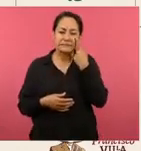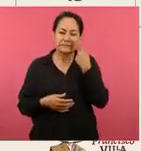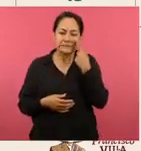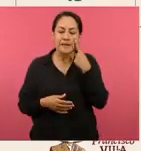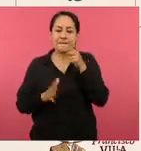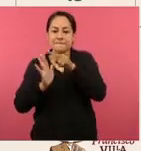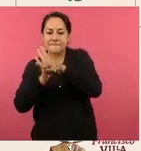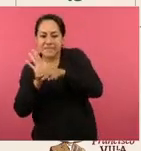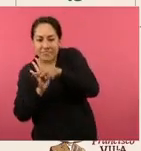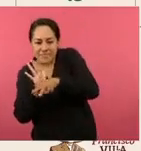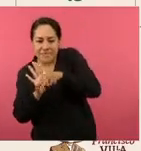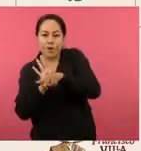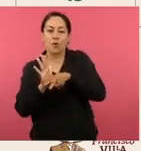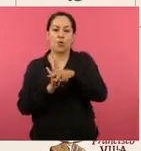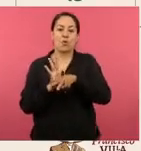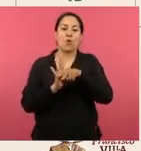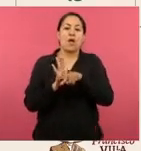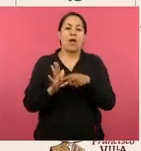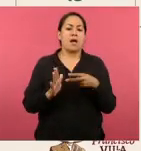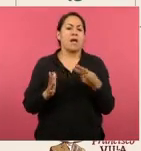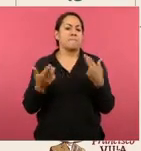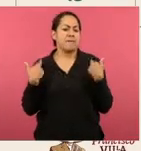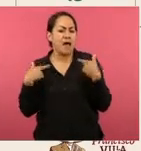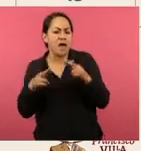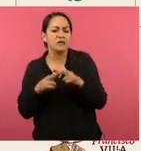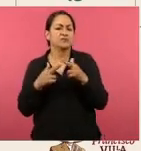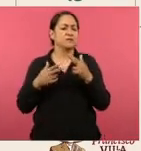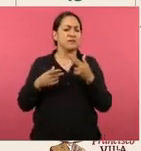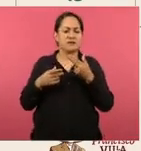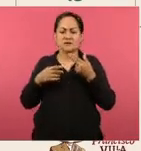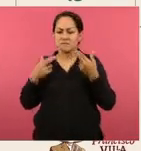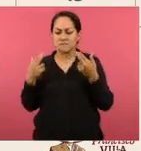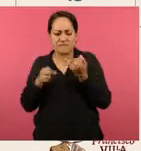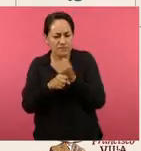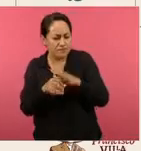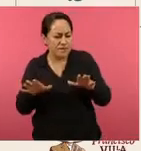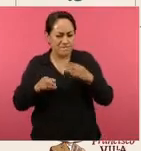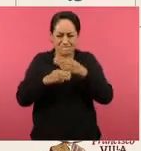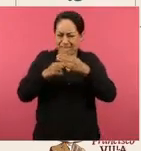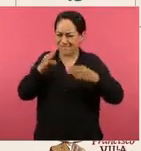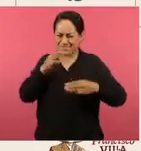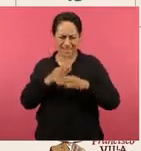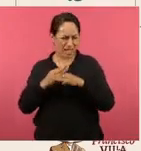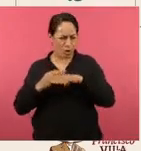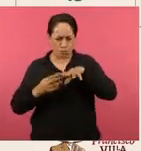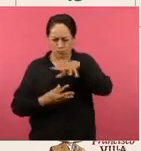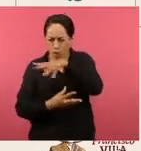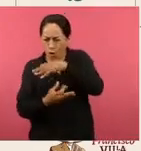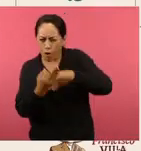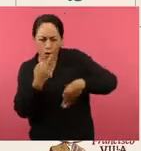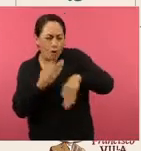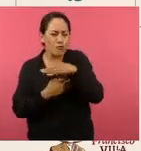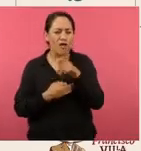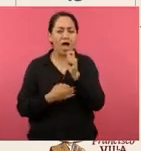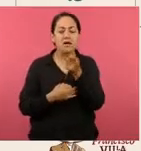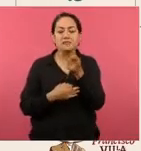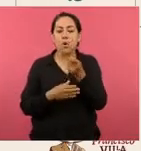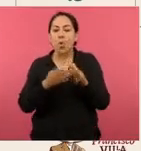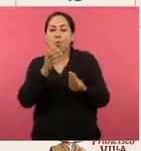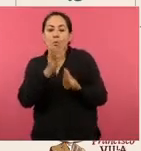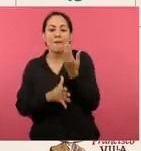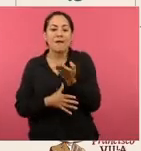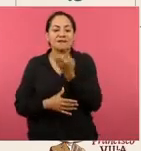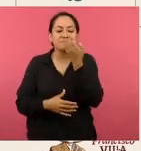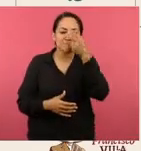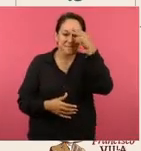los informáticos y otros materiales, todos tienen que ver con esta nueva perspectiva de la nueva escuela mexicana. Es decir, no